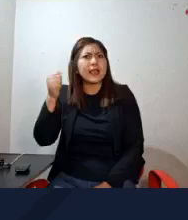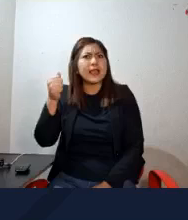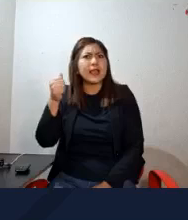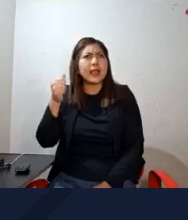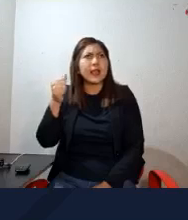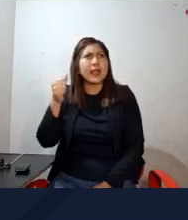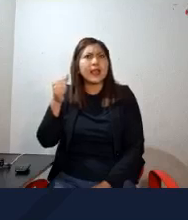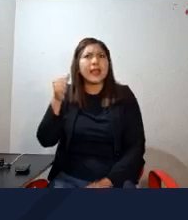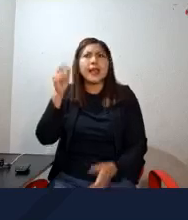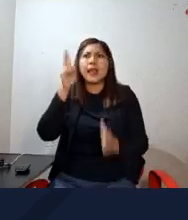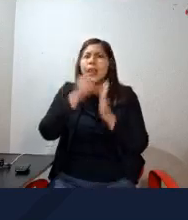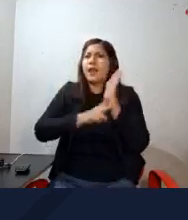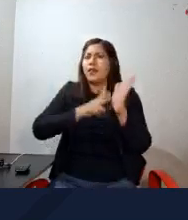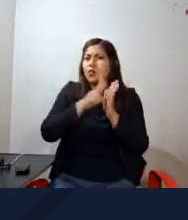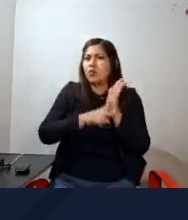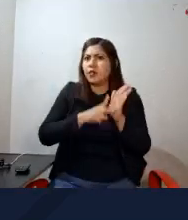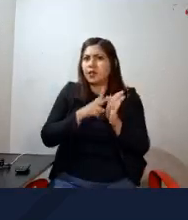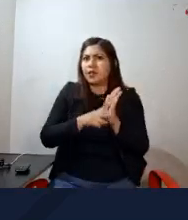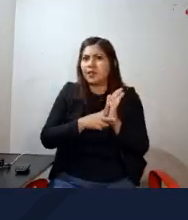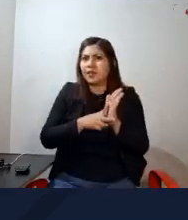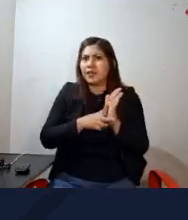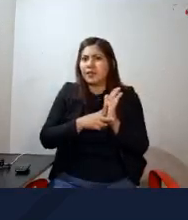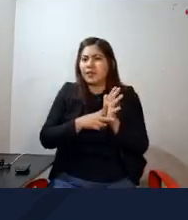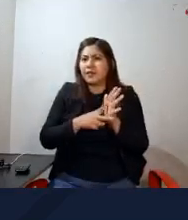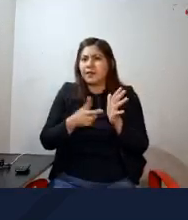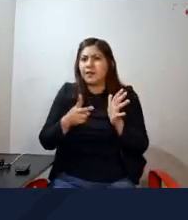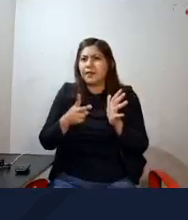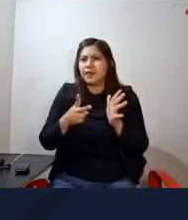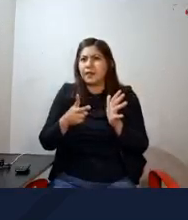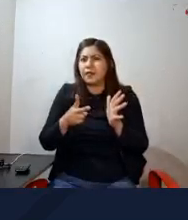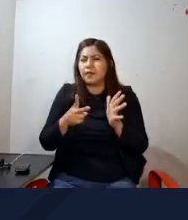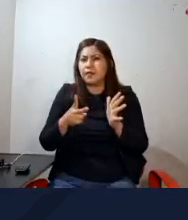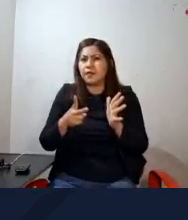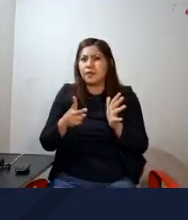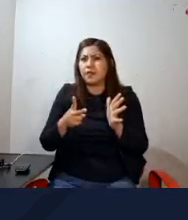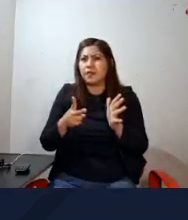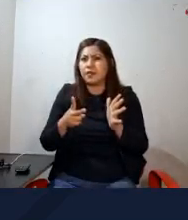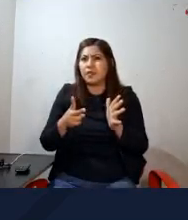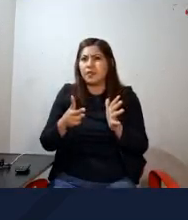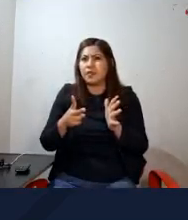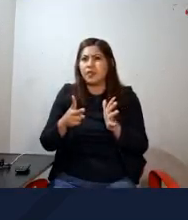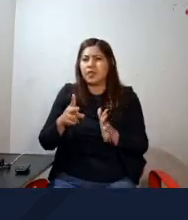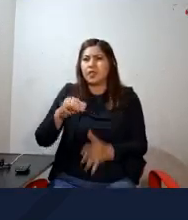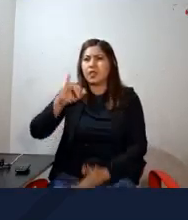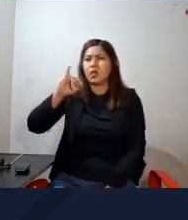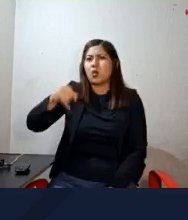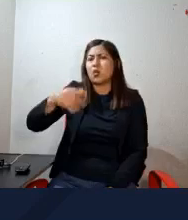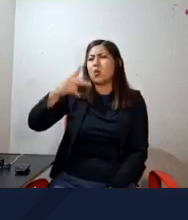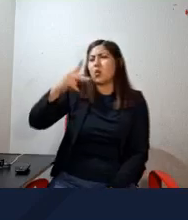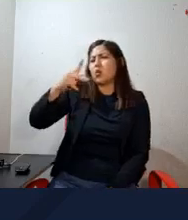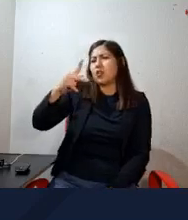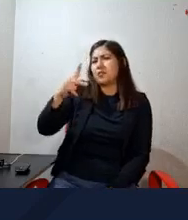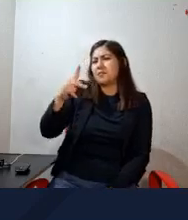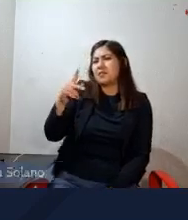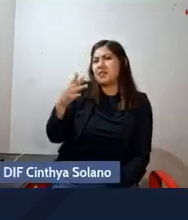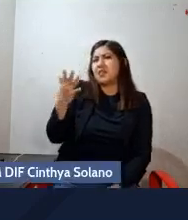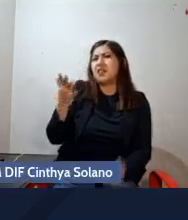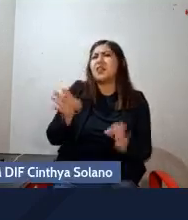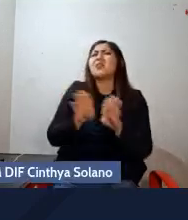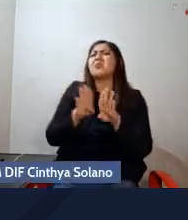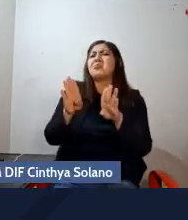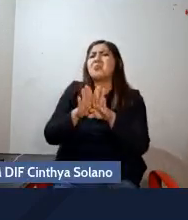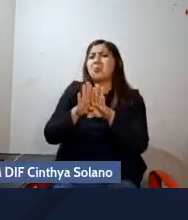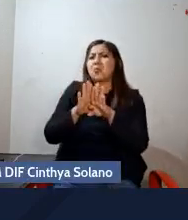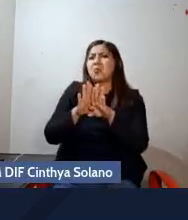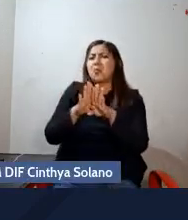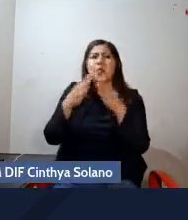ejemplo, imagen, o sea, ¿qué tipo de imagen? JPG, JP, Sin ningún problema, Marel, Anabel, no hay ningún